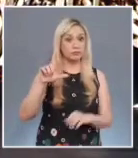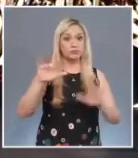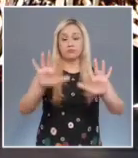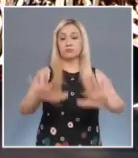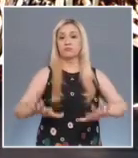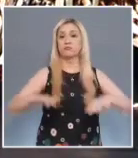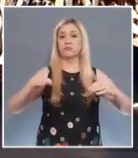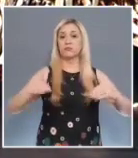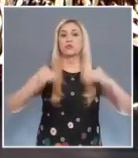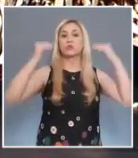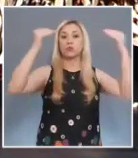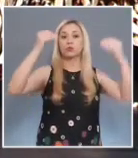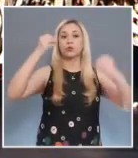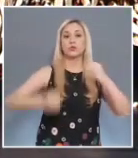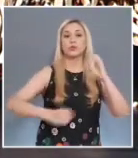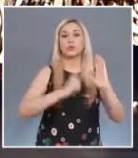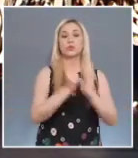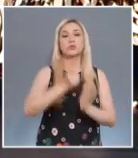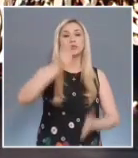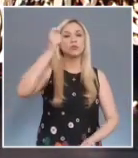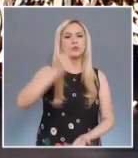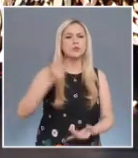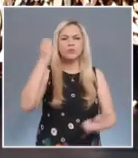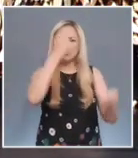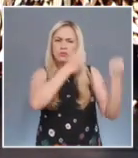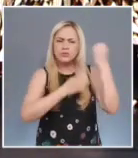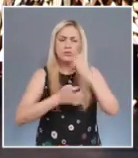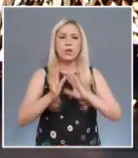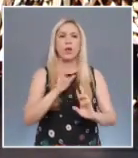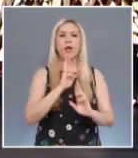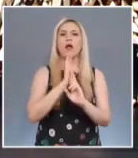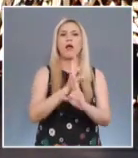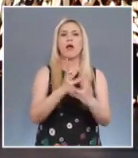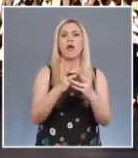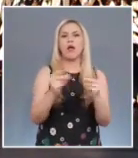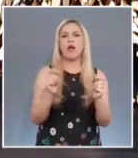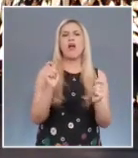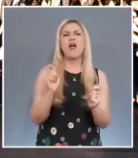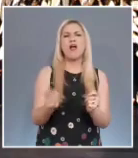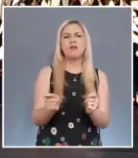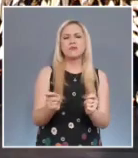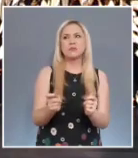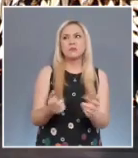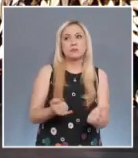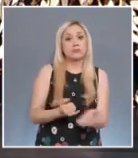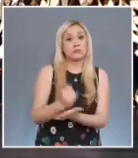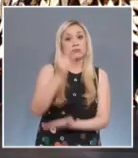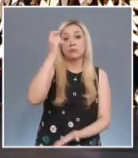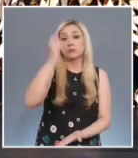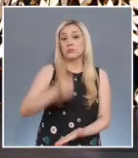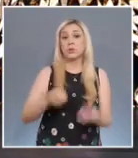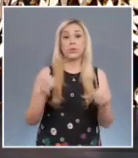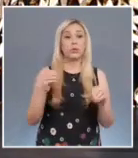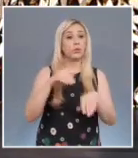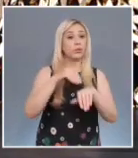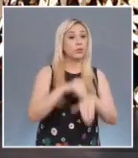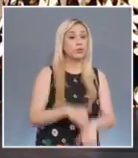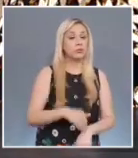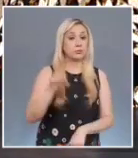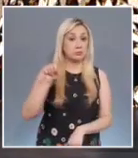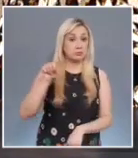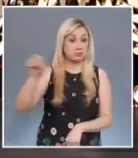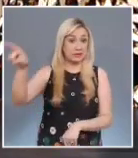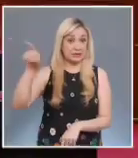analizó y resolvió un incidente de inejecución de sentencia que involucra a integrantes de la Fiscalía General de la